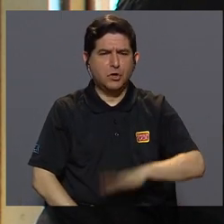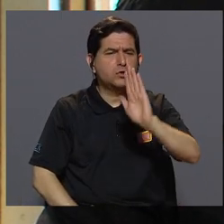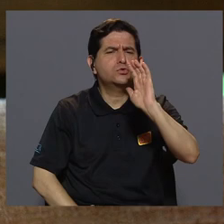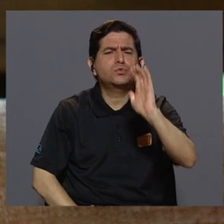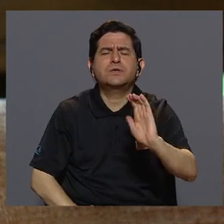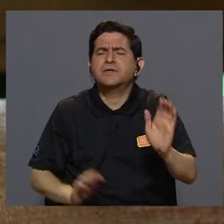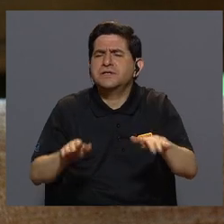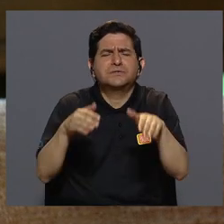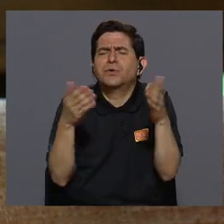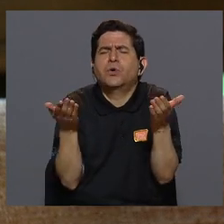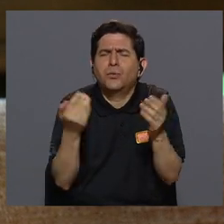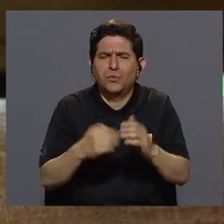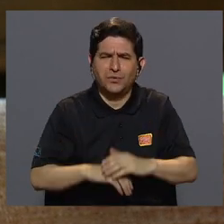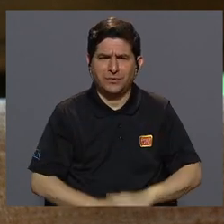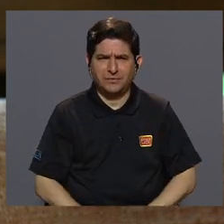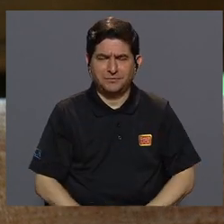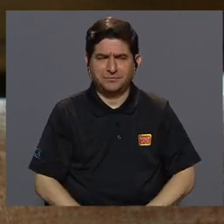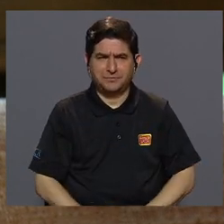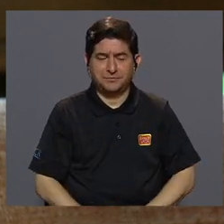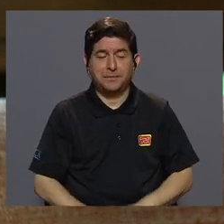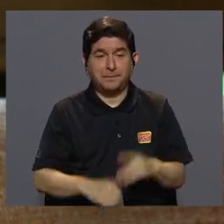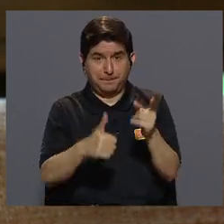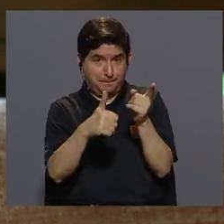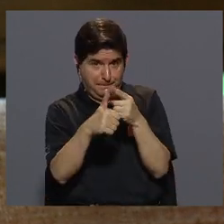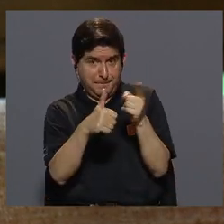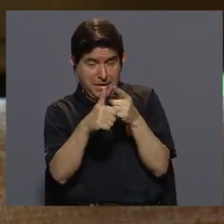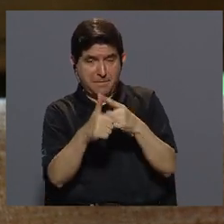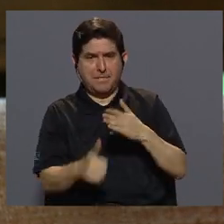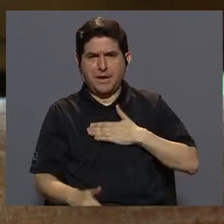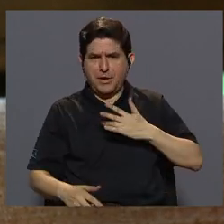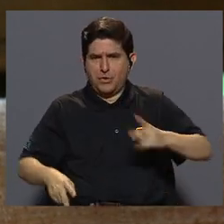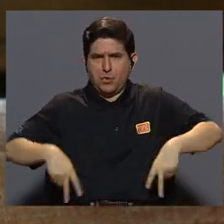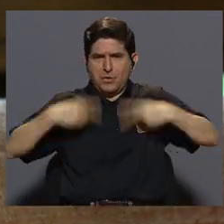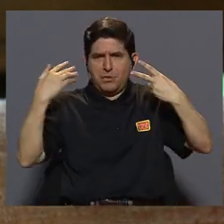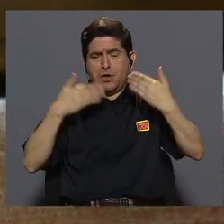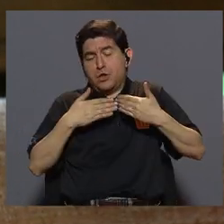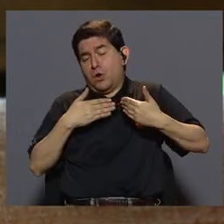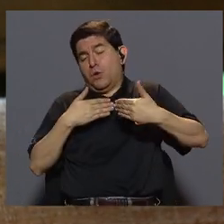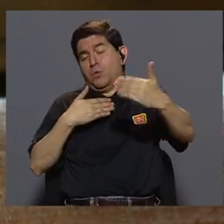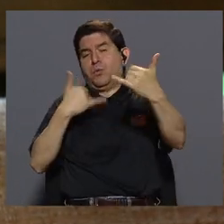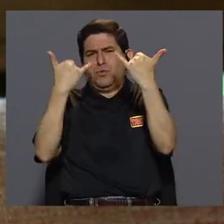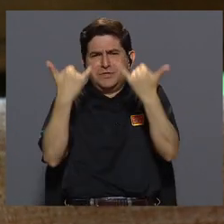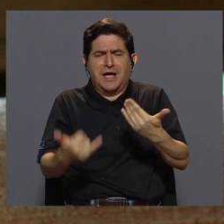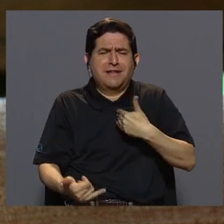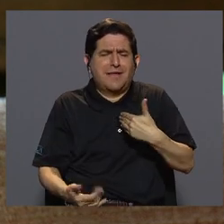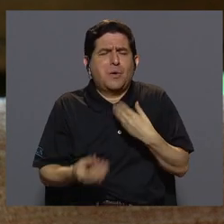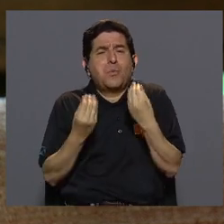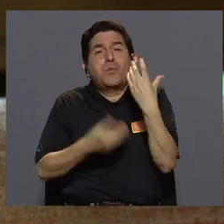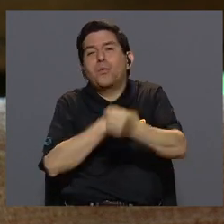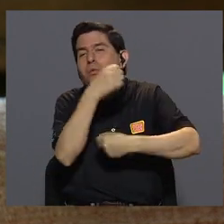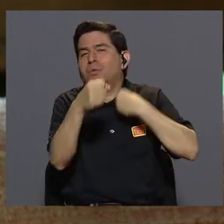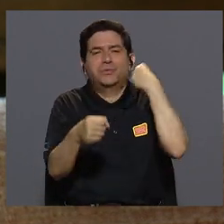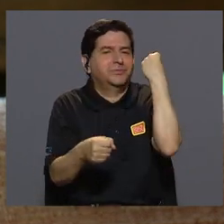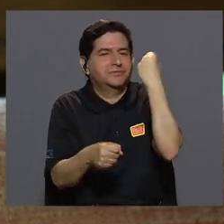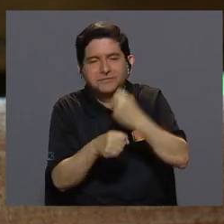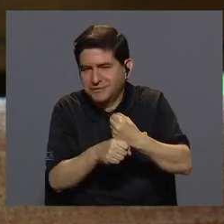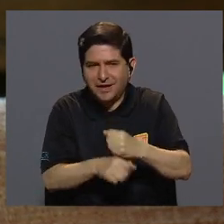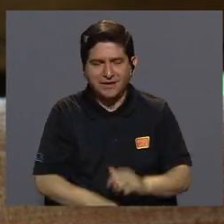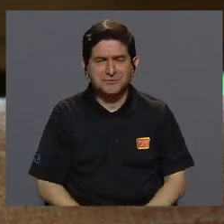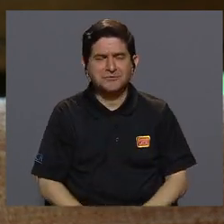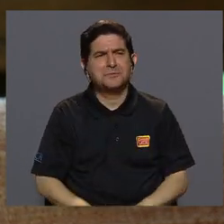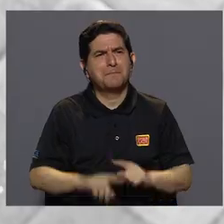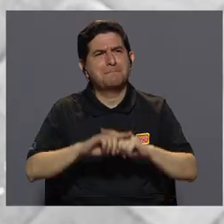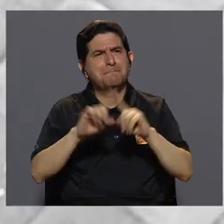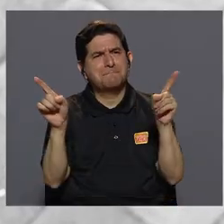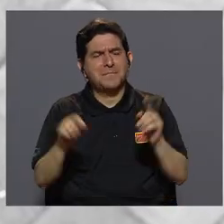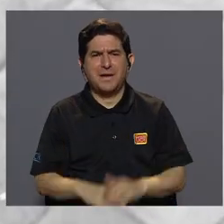¿Cómo fue su niñez, doña Estrella? Bueno, en primer lugar, mi vida es muy larga, ¿verdad? Porque ya tengo un montón de años.